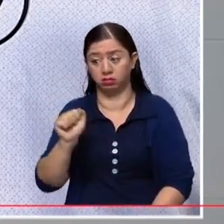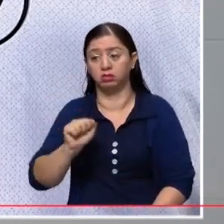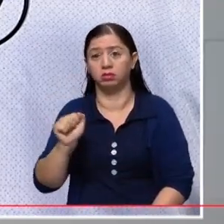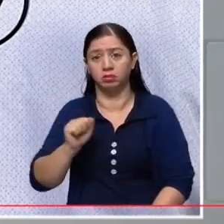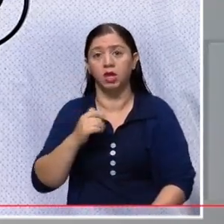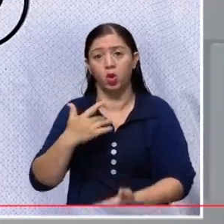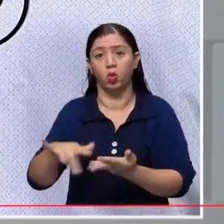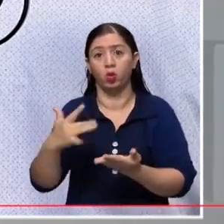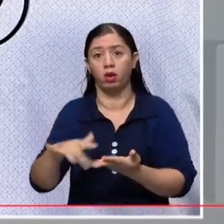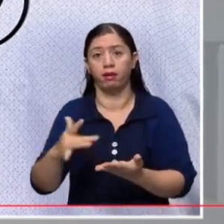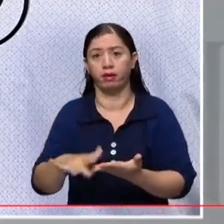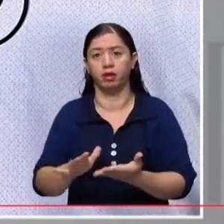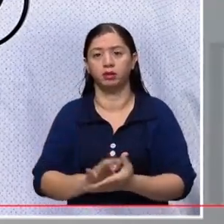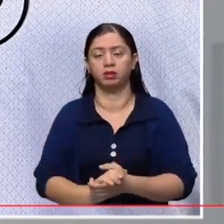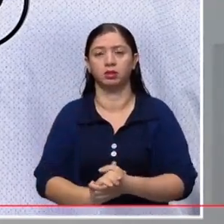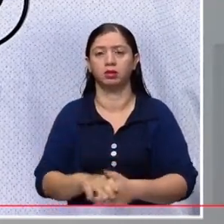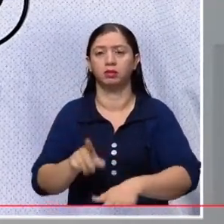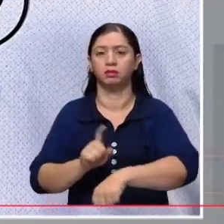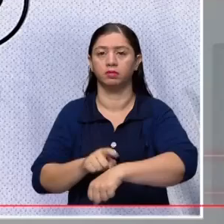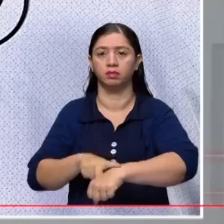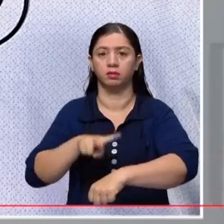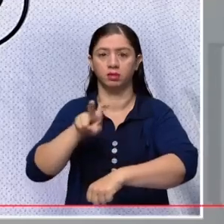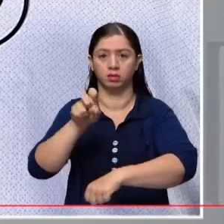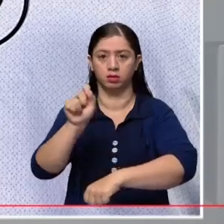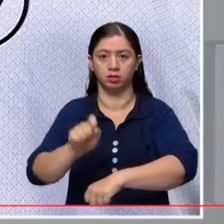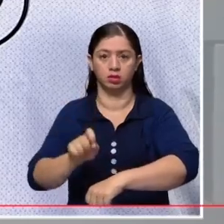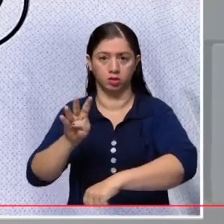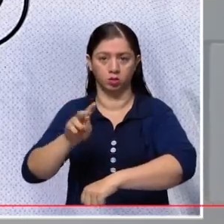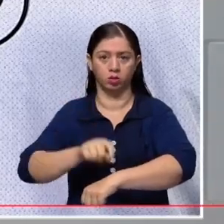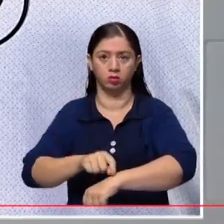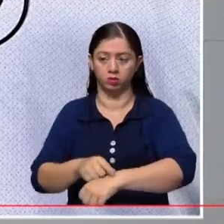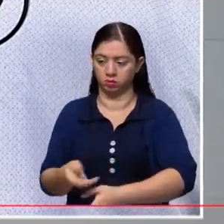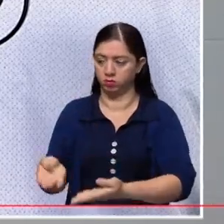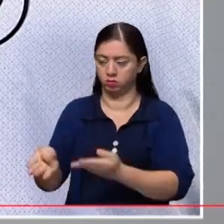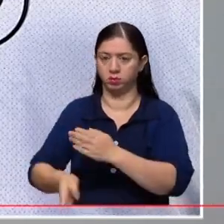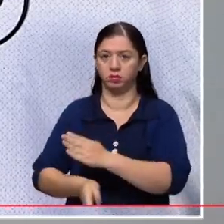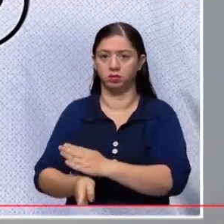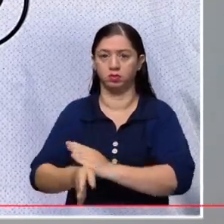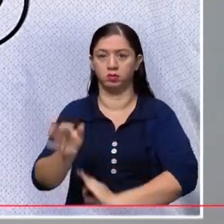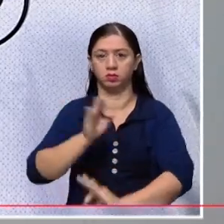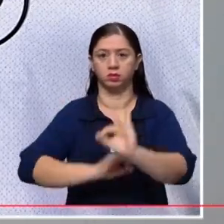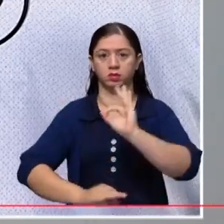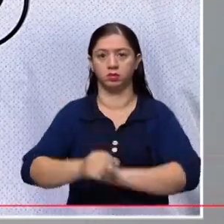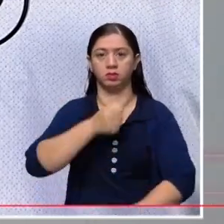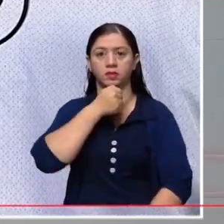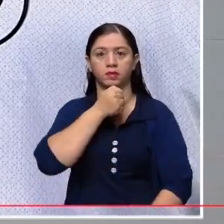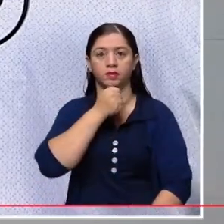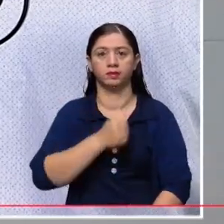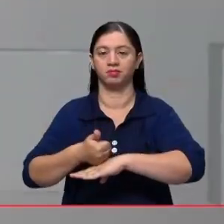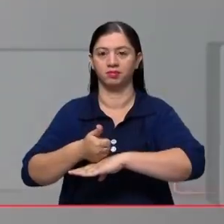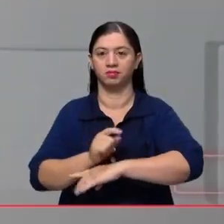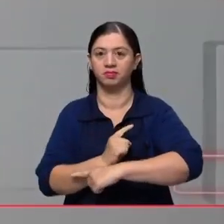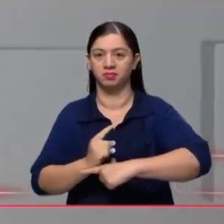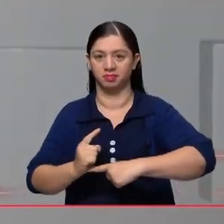una urgencia. Tenemos ya las 7 en la mañana, 4 minutos, sigan ustedes con más Telepacífico Noticias.